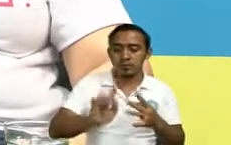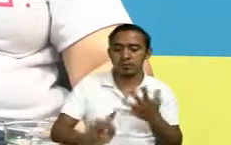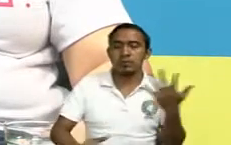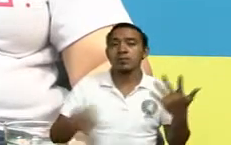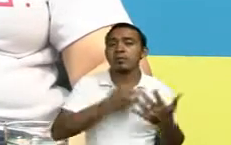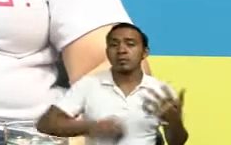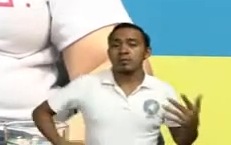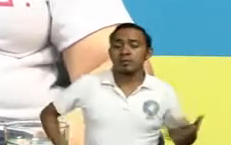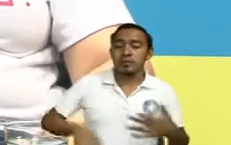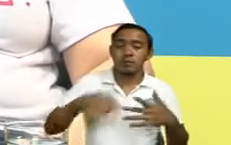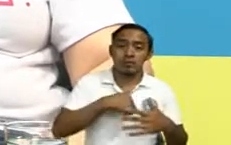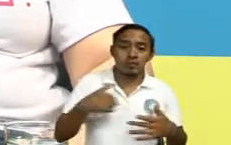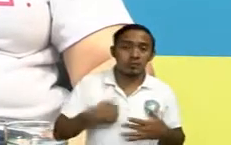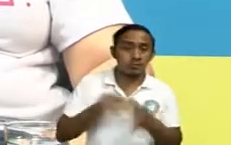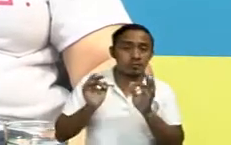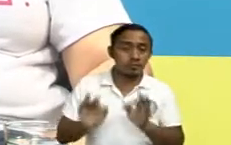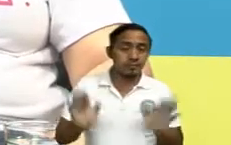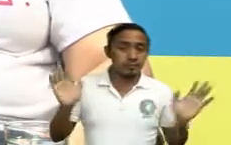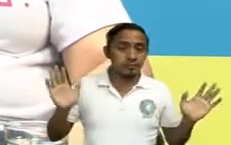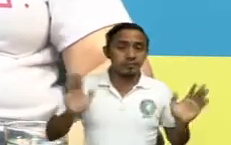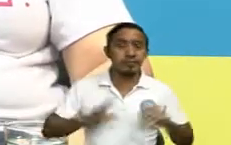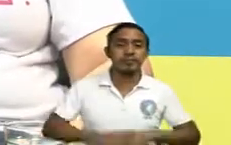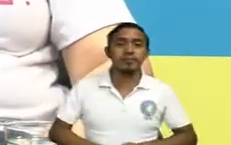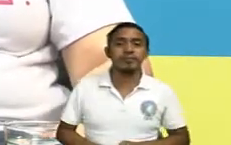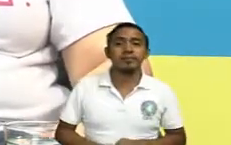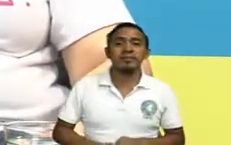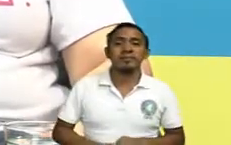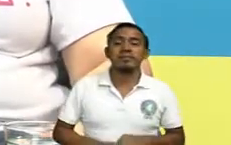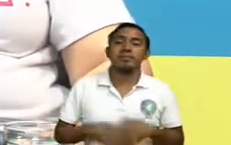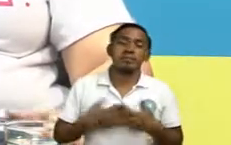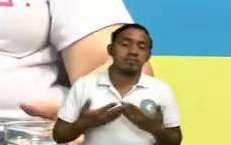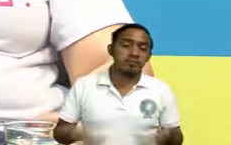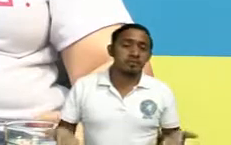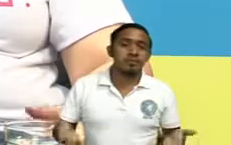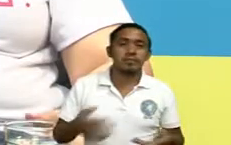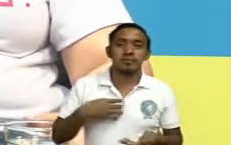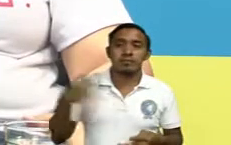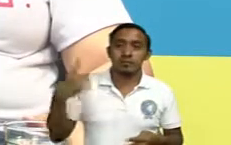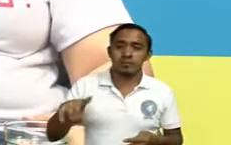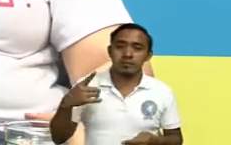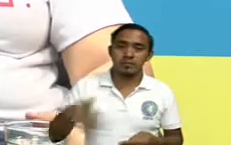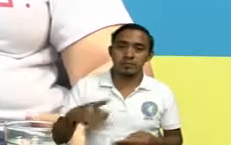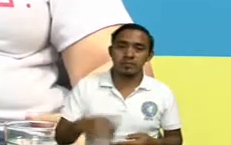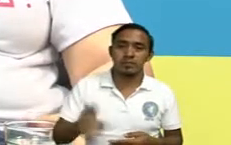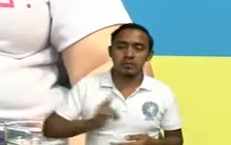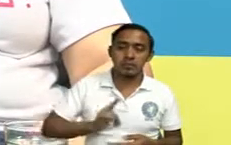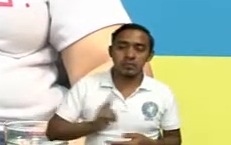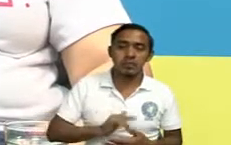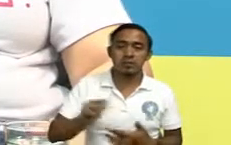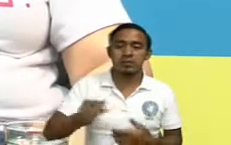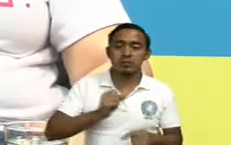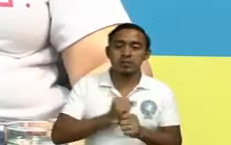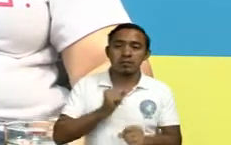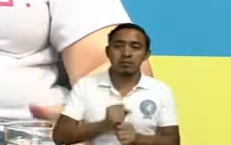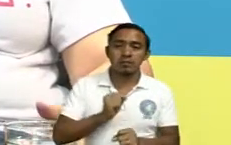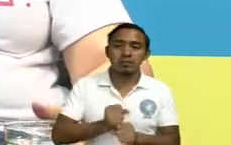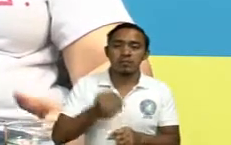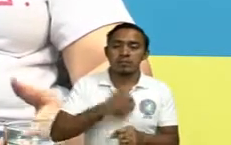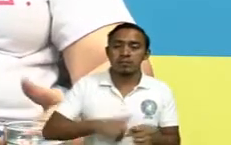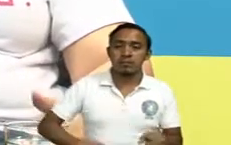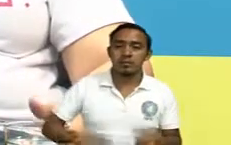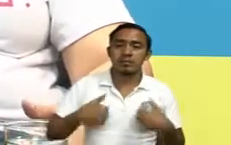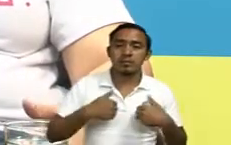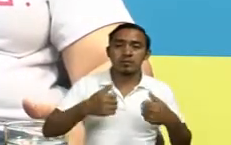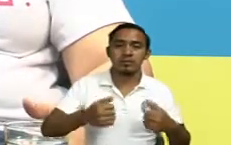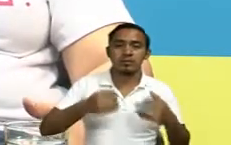ministerios garantizar a las personas con discapacidad. Y bueno, dentro del derecho que tiene y las funciones del Ministerio de Salud está a